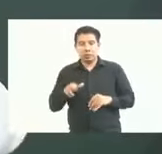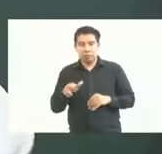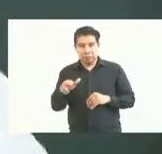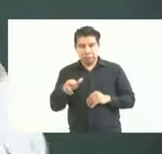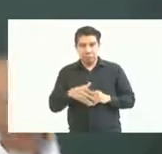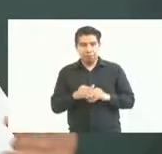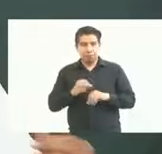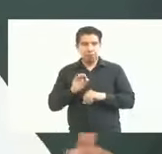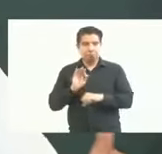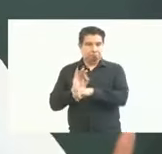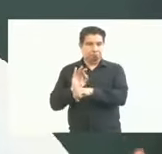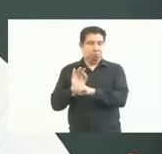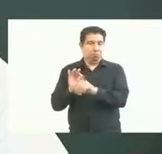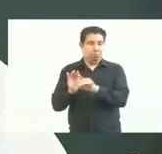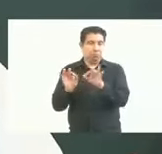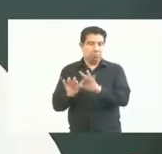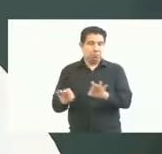la